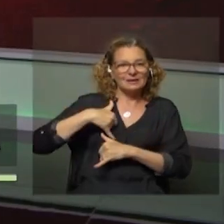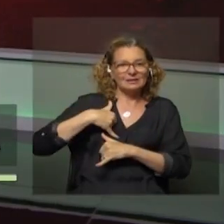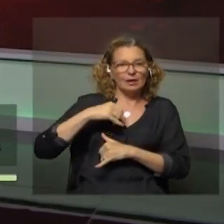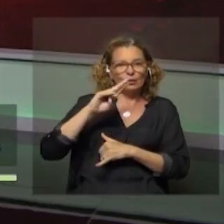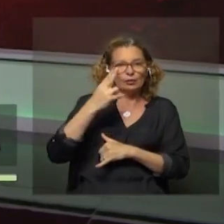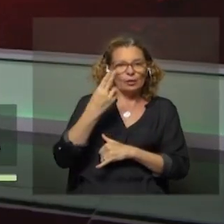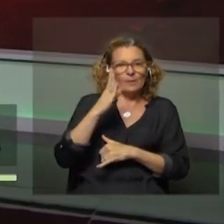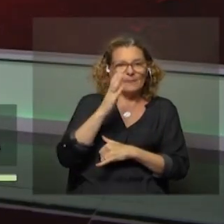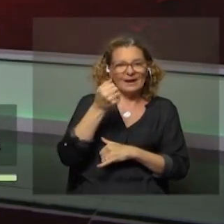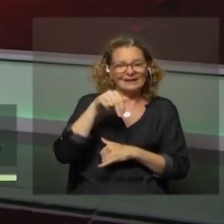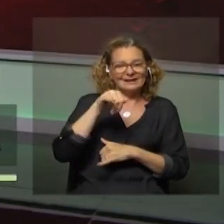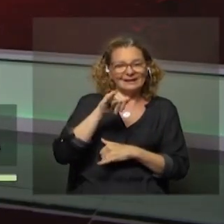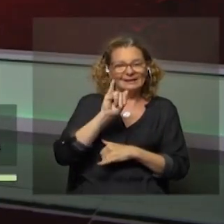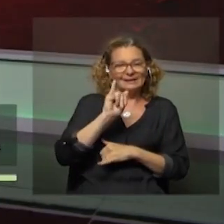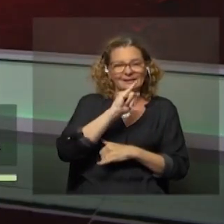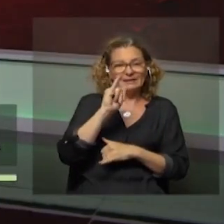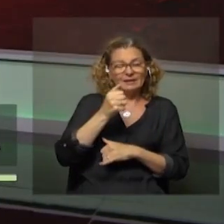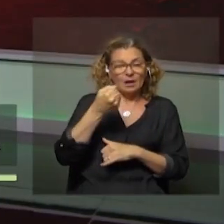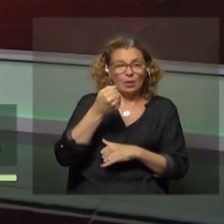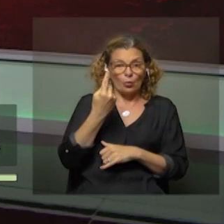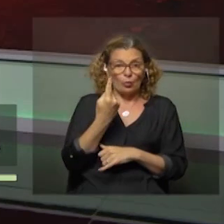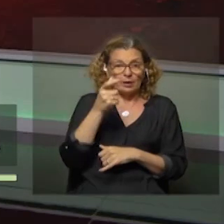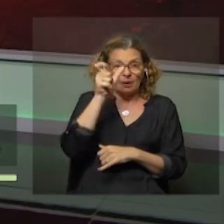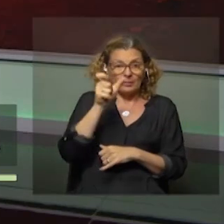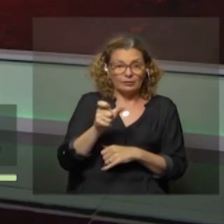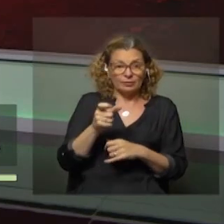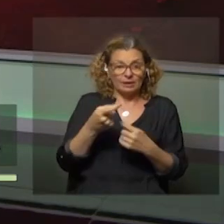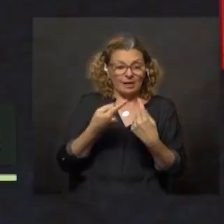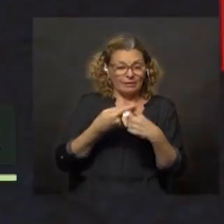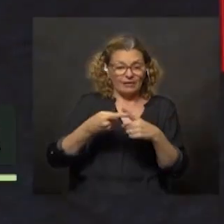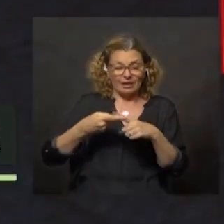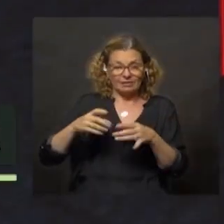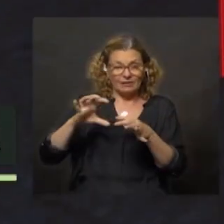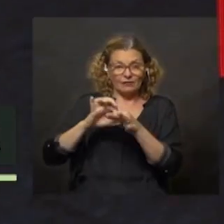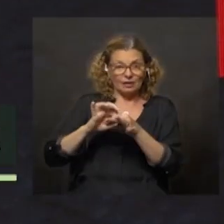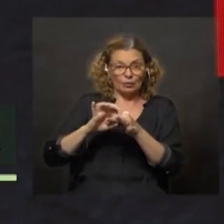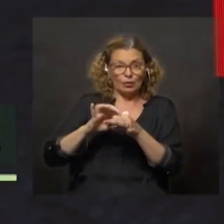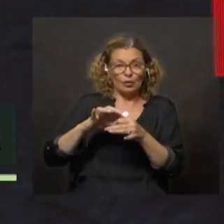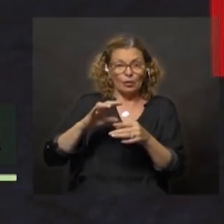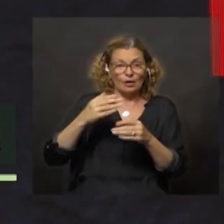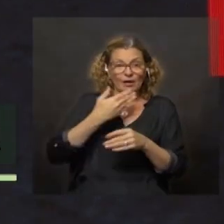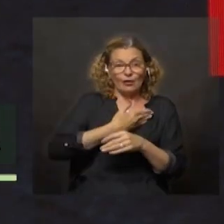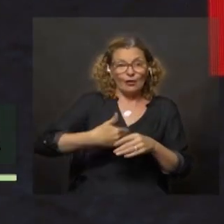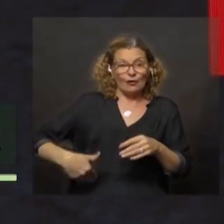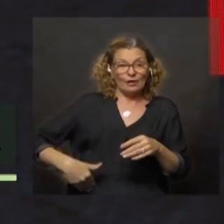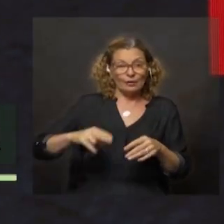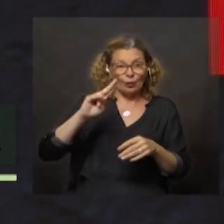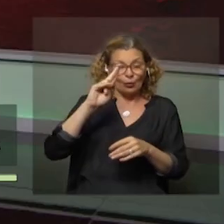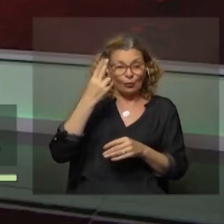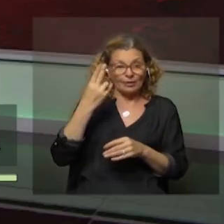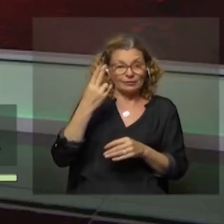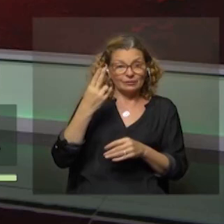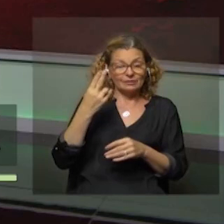Mario panisa Esta es una persona que tiene varios vínculos con el gobierno uruguayo la empresa vertical skys